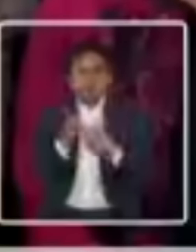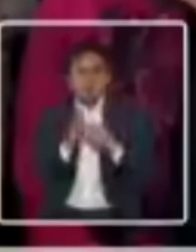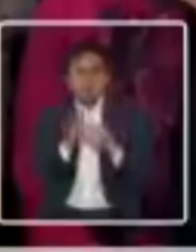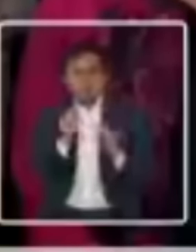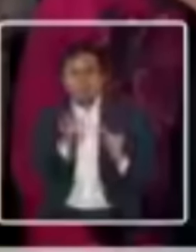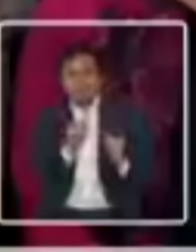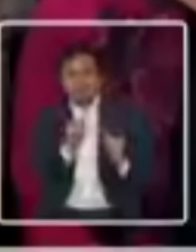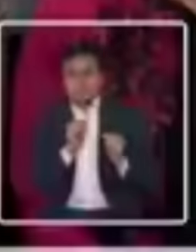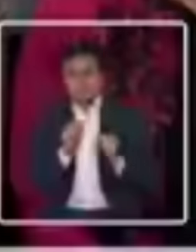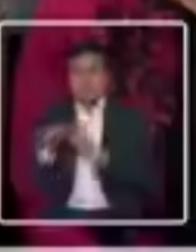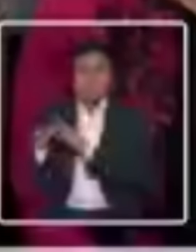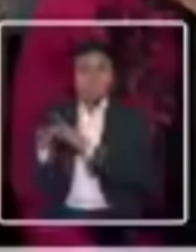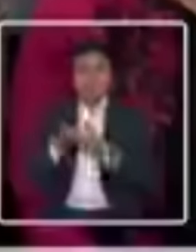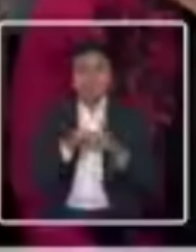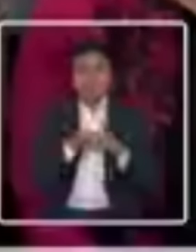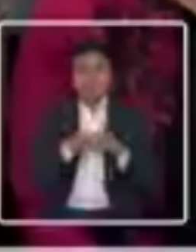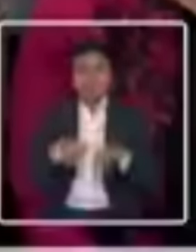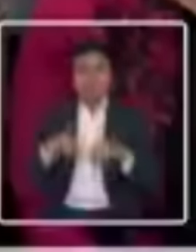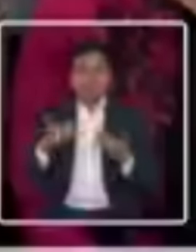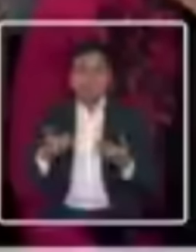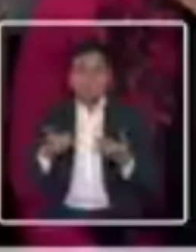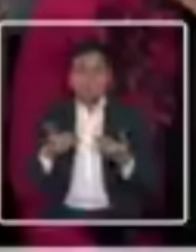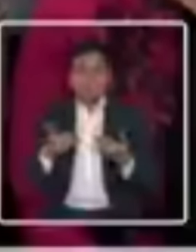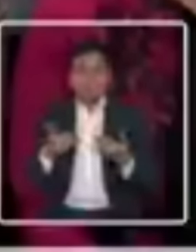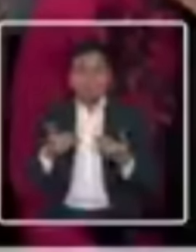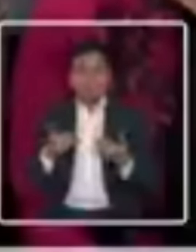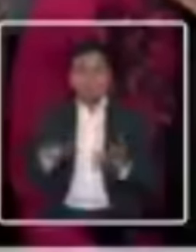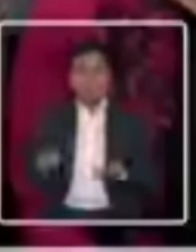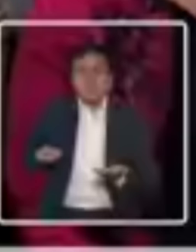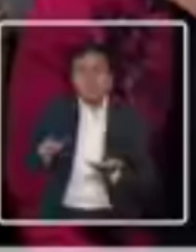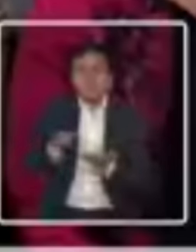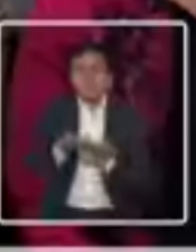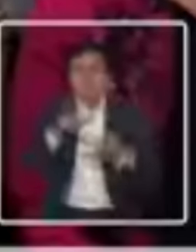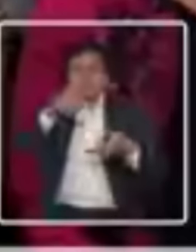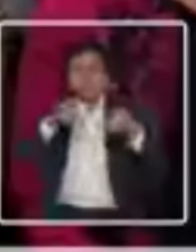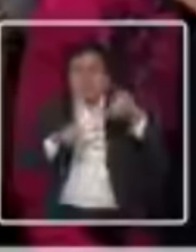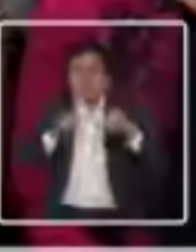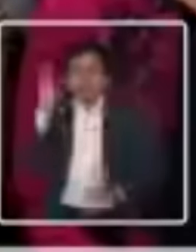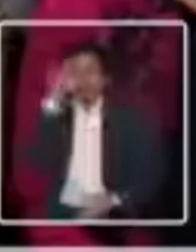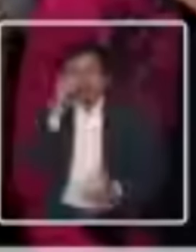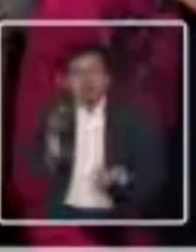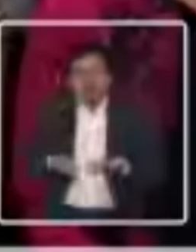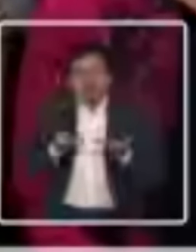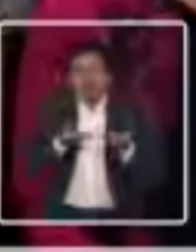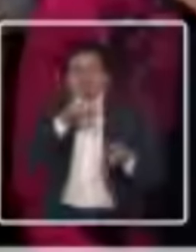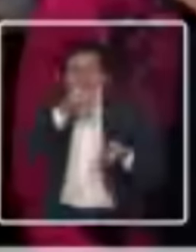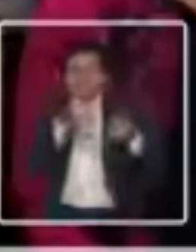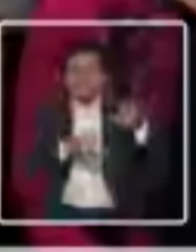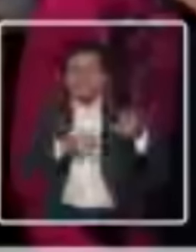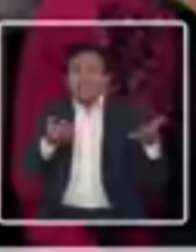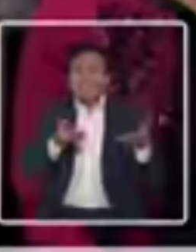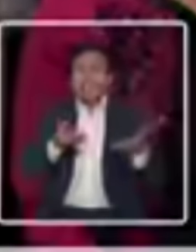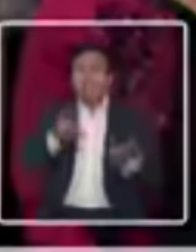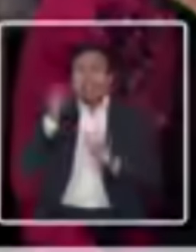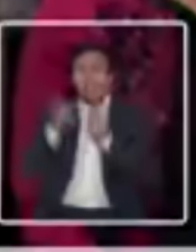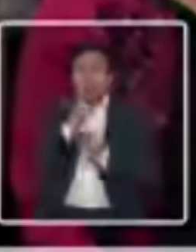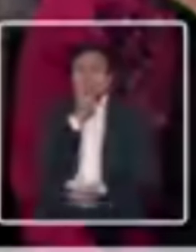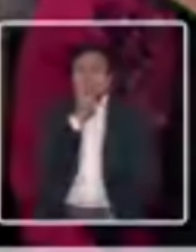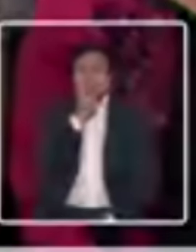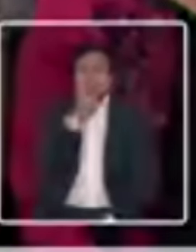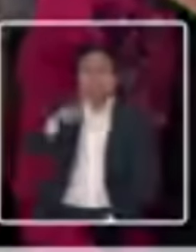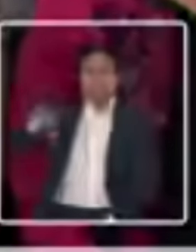caso para que pongan a disposición de la justicia, busquen y pongan a disposición de la justicia a los